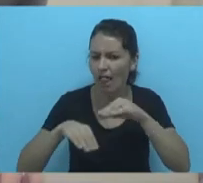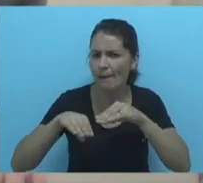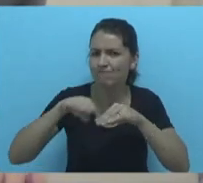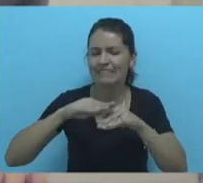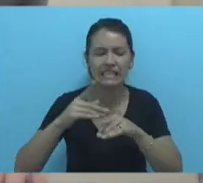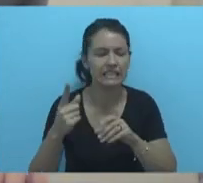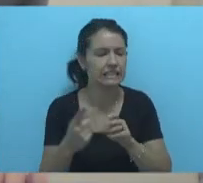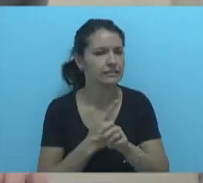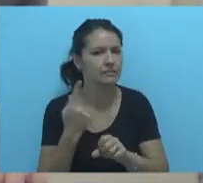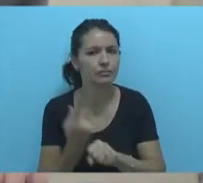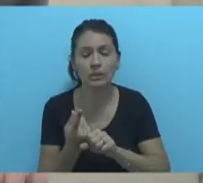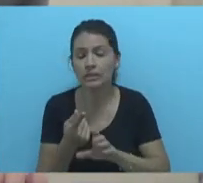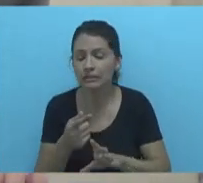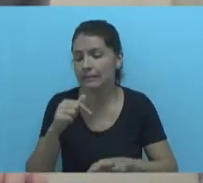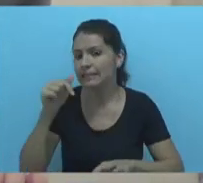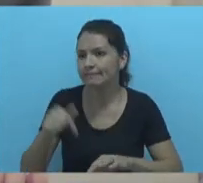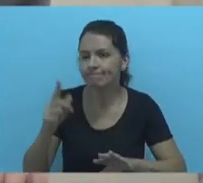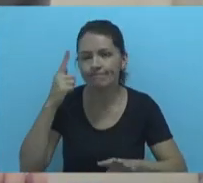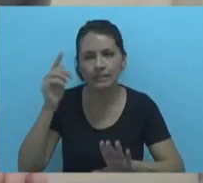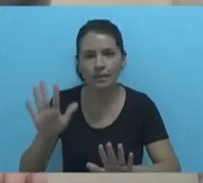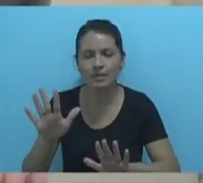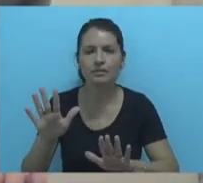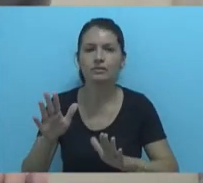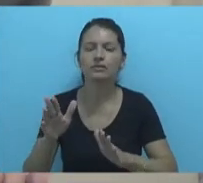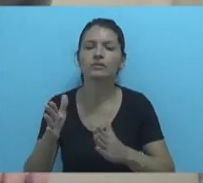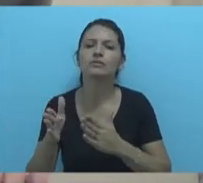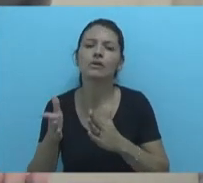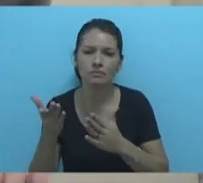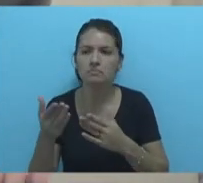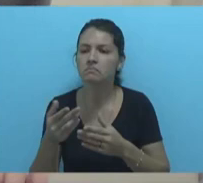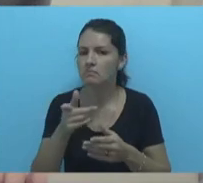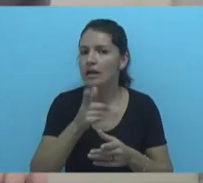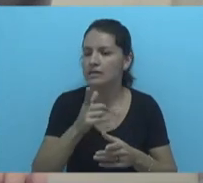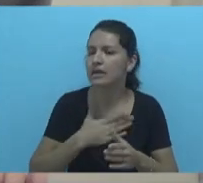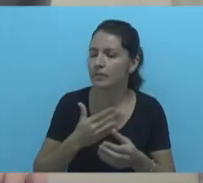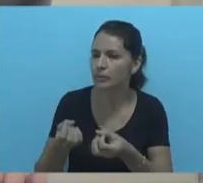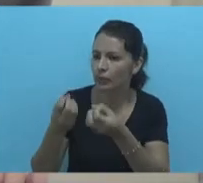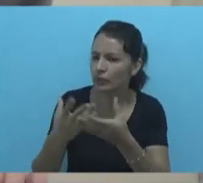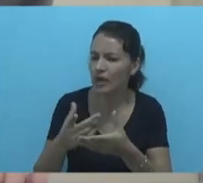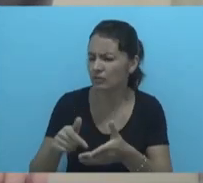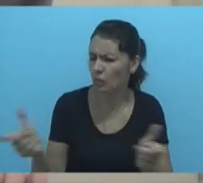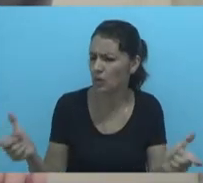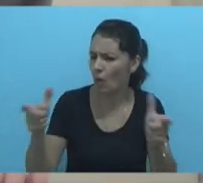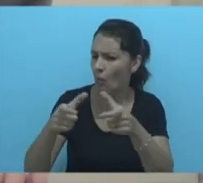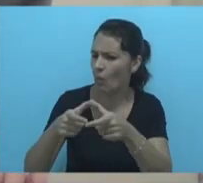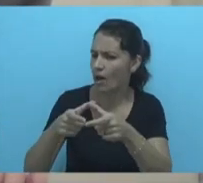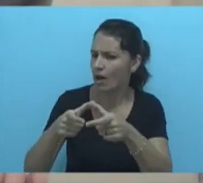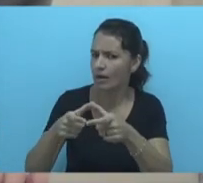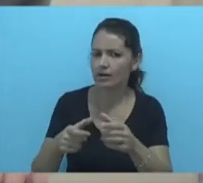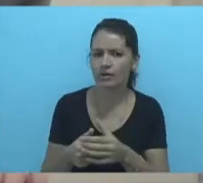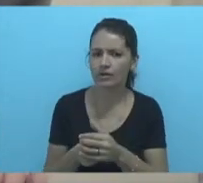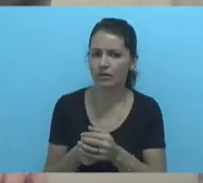reivindicamos esta política pública que fue, bueno, producto de un acuerdo sindical con el gobierno provincial